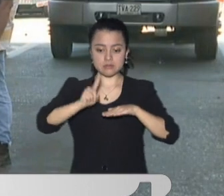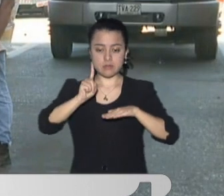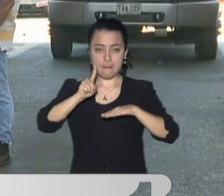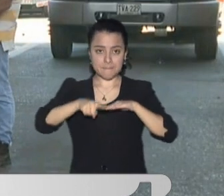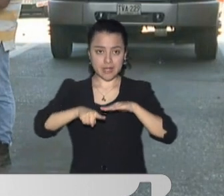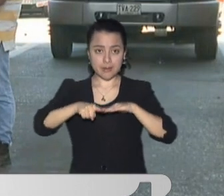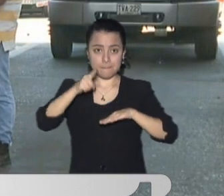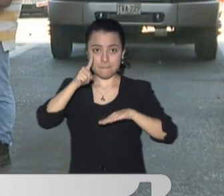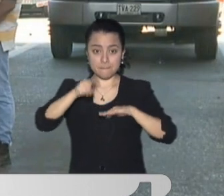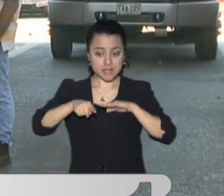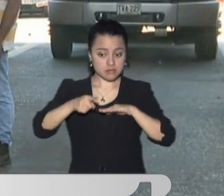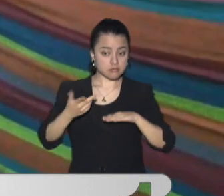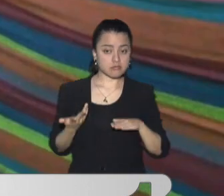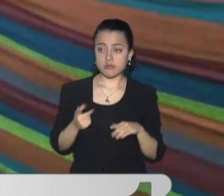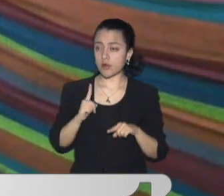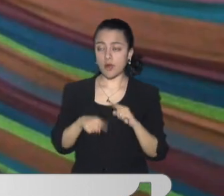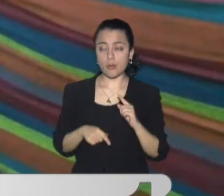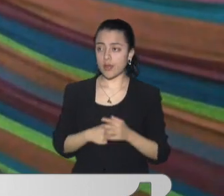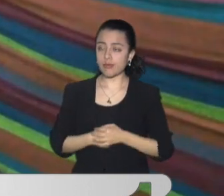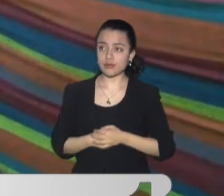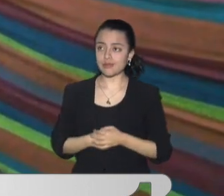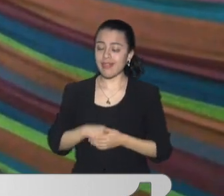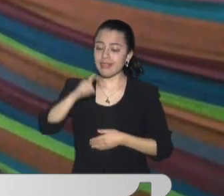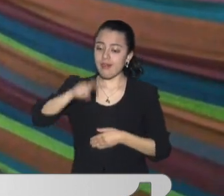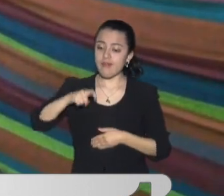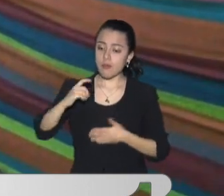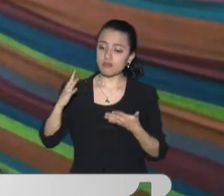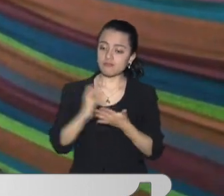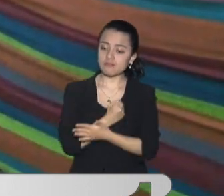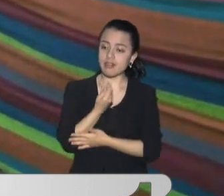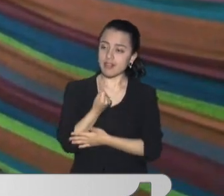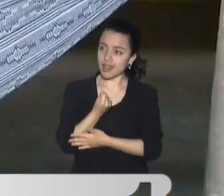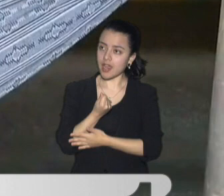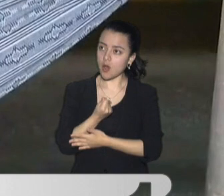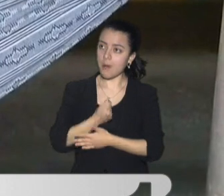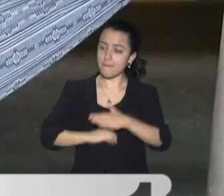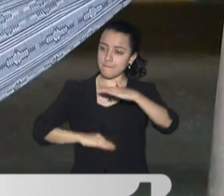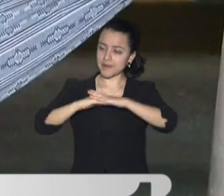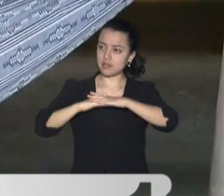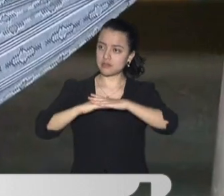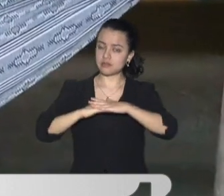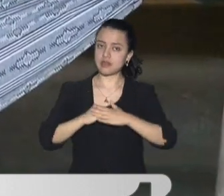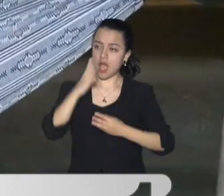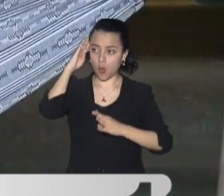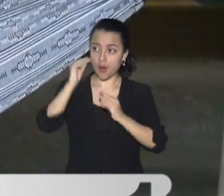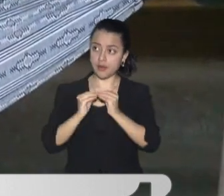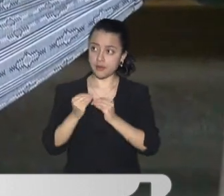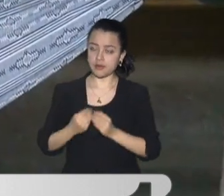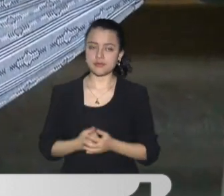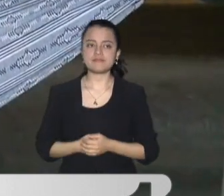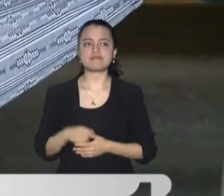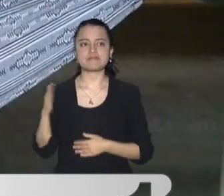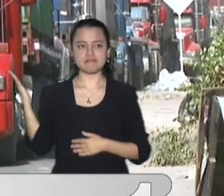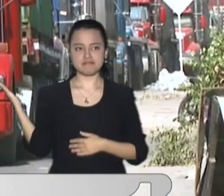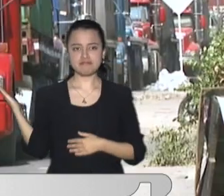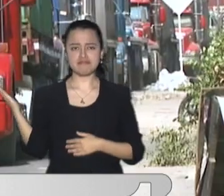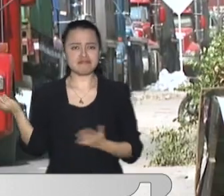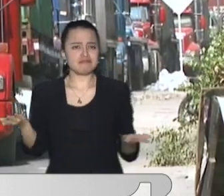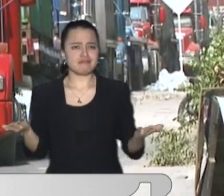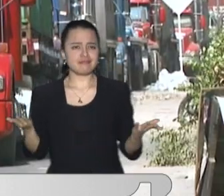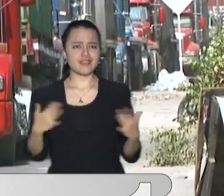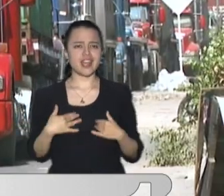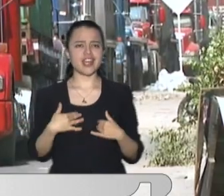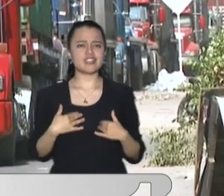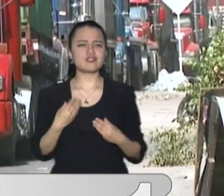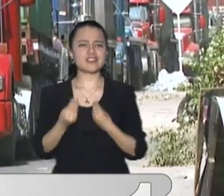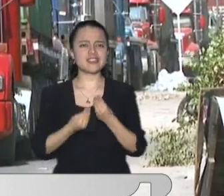totalidad del recaudo. En hamacas instaladas en los mismos camiones, los transportadores de carga decidieron pasar la noche en la vía